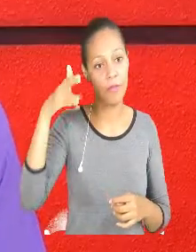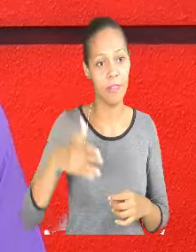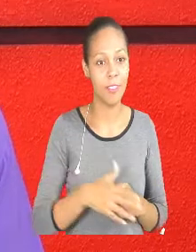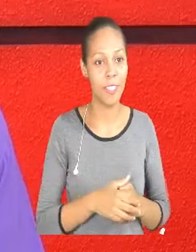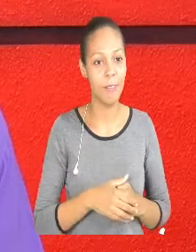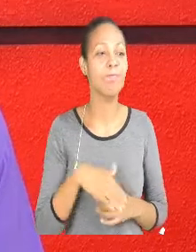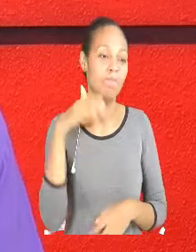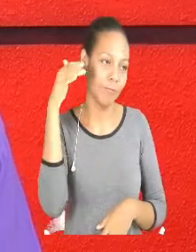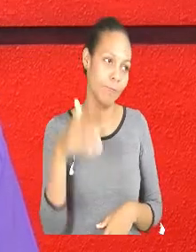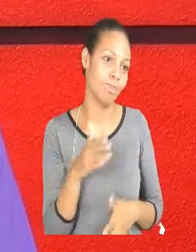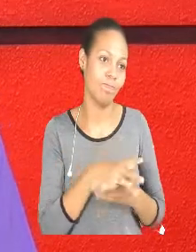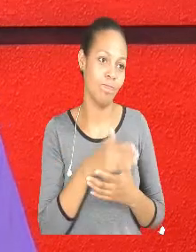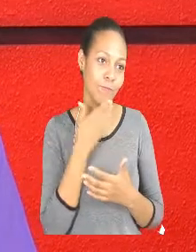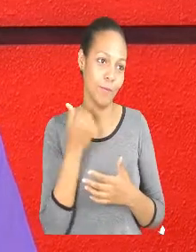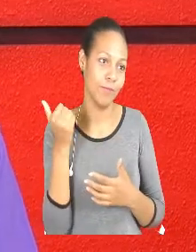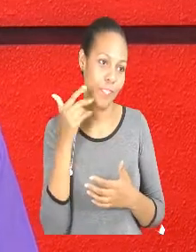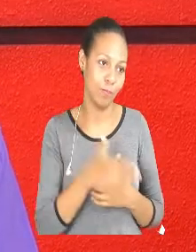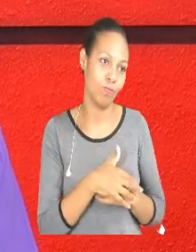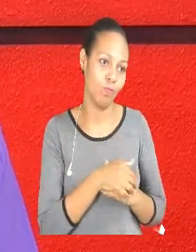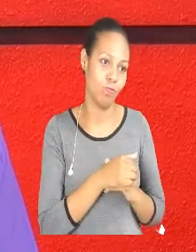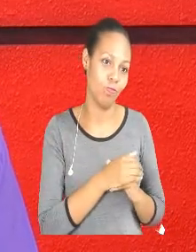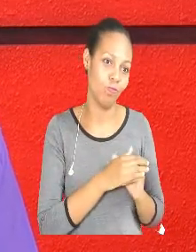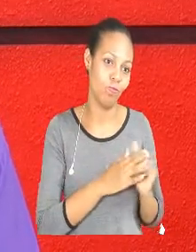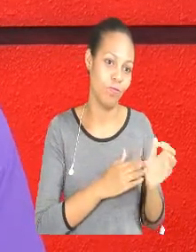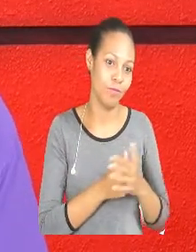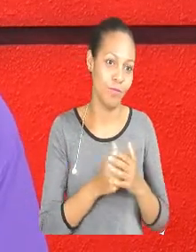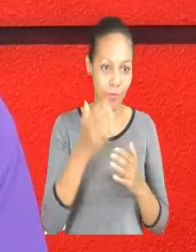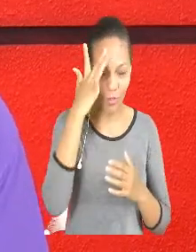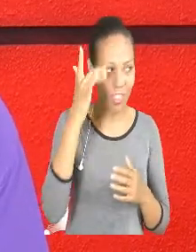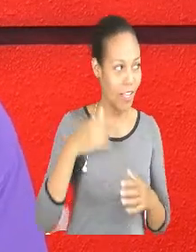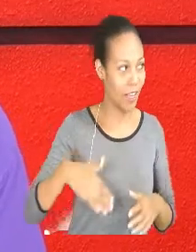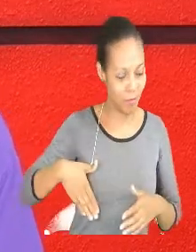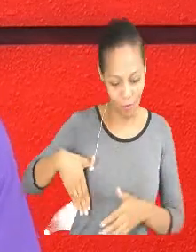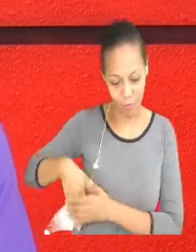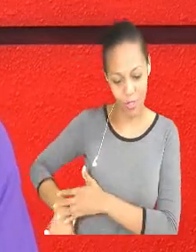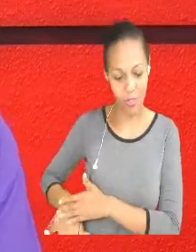Pequeño, mucho mejor, cabe en el bolsillo.